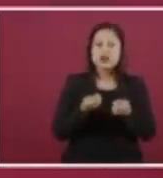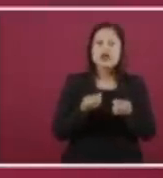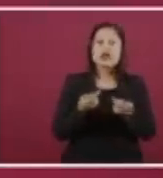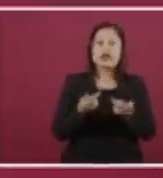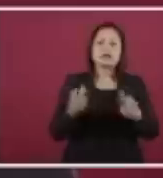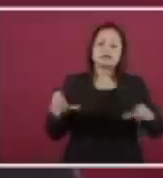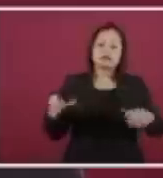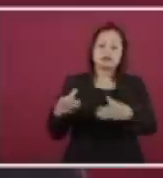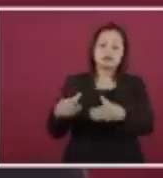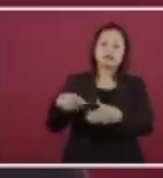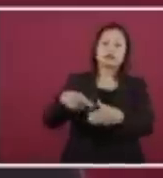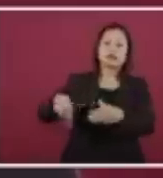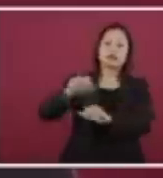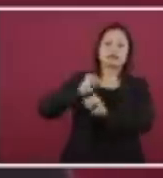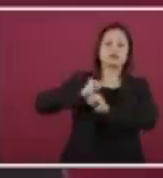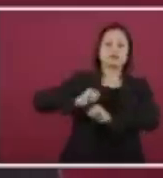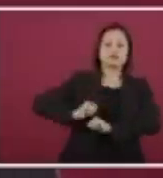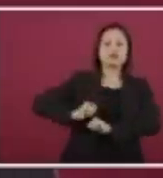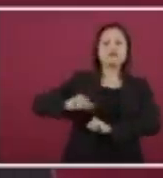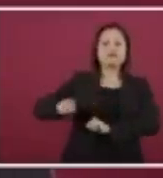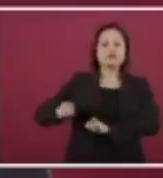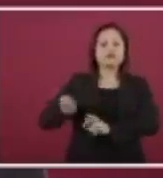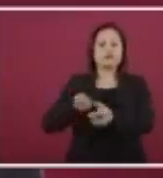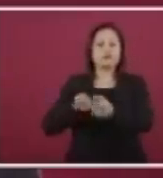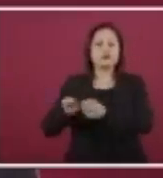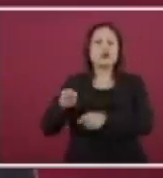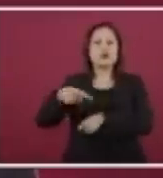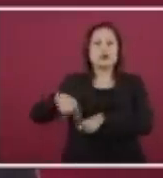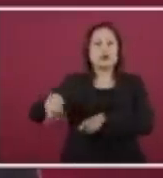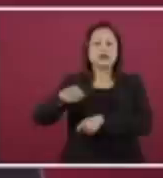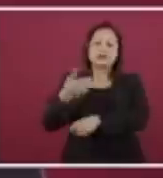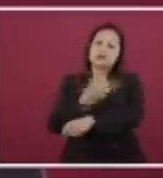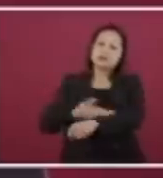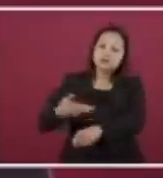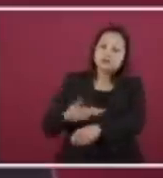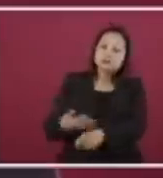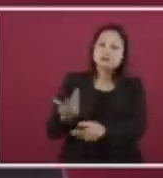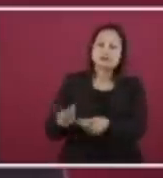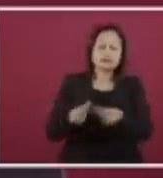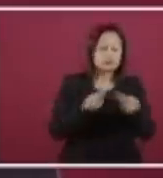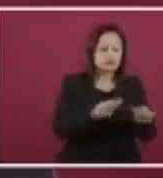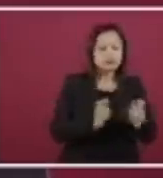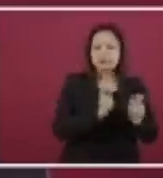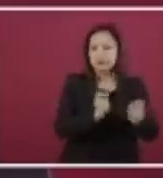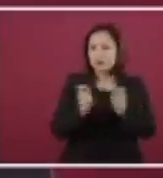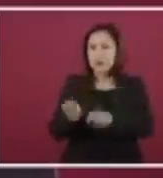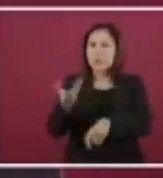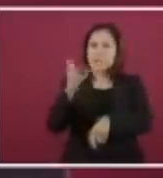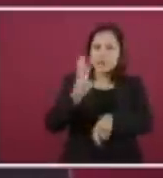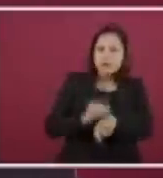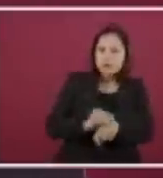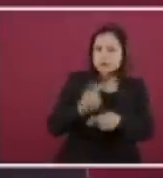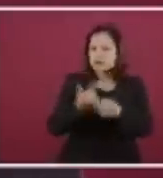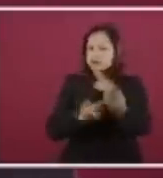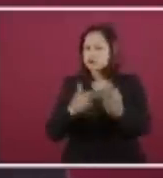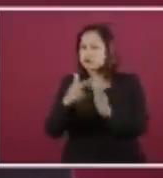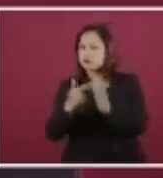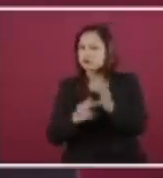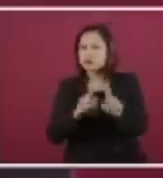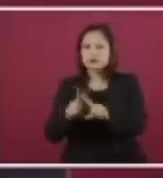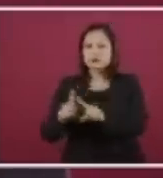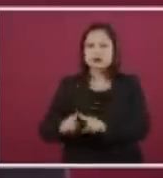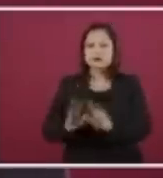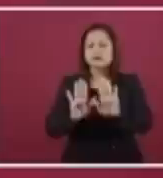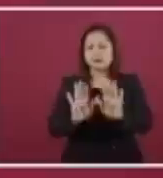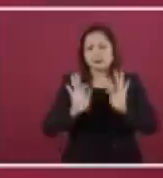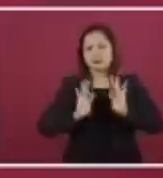reguladores, son los que otorgan los permisos, las concesiones, pero lo mejor sería que el lunes les